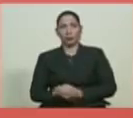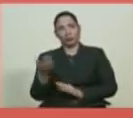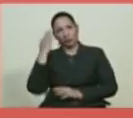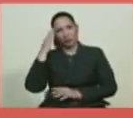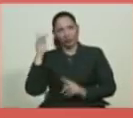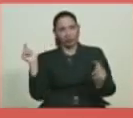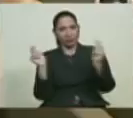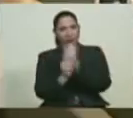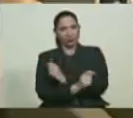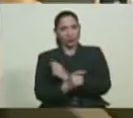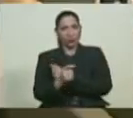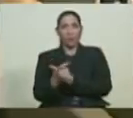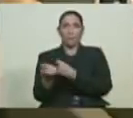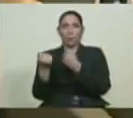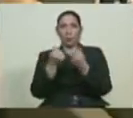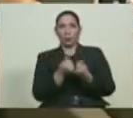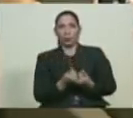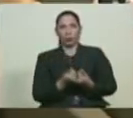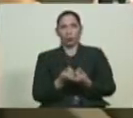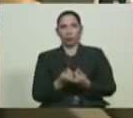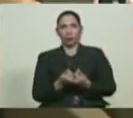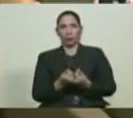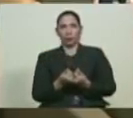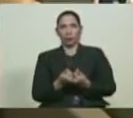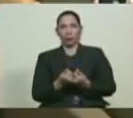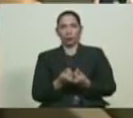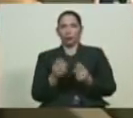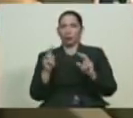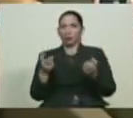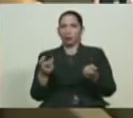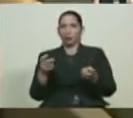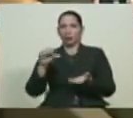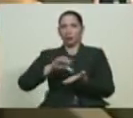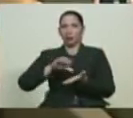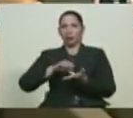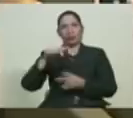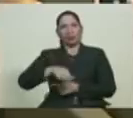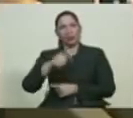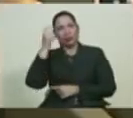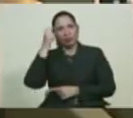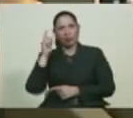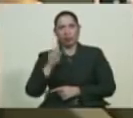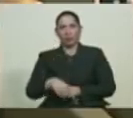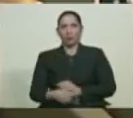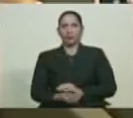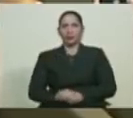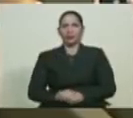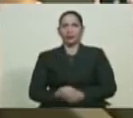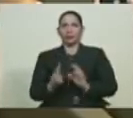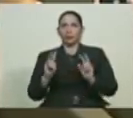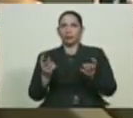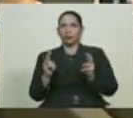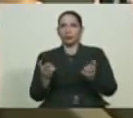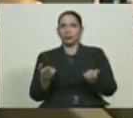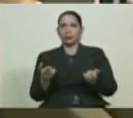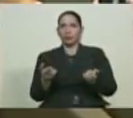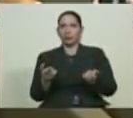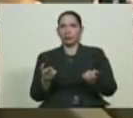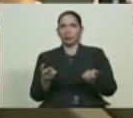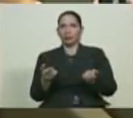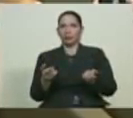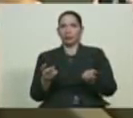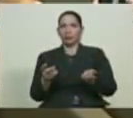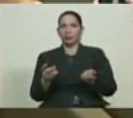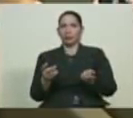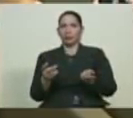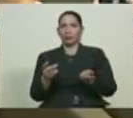reconversión monetaria ha sido tema central durante esta semana, pero el día de hoy también ha sido tema lo que ha sido la inmigración venezolana.